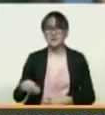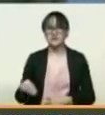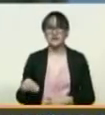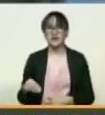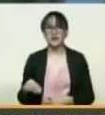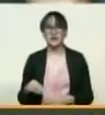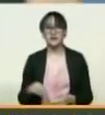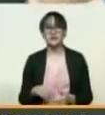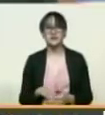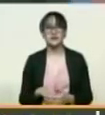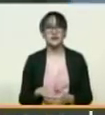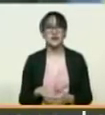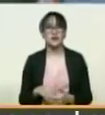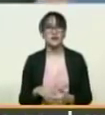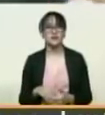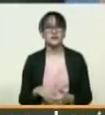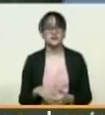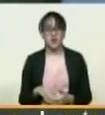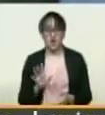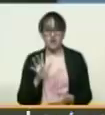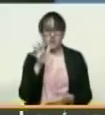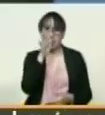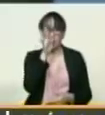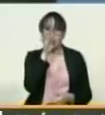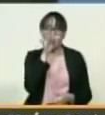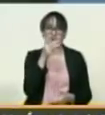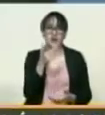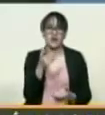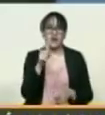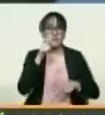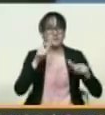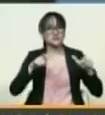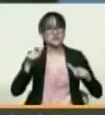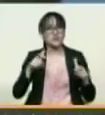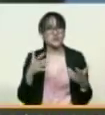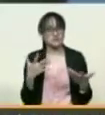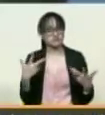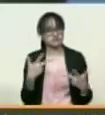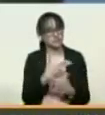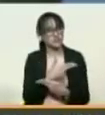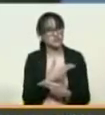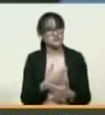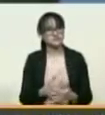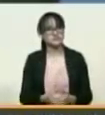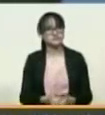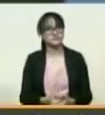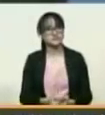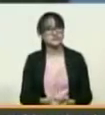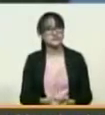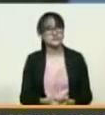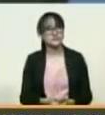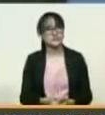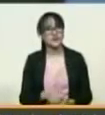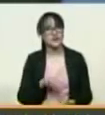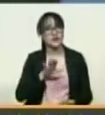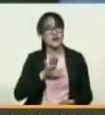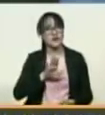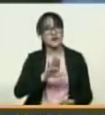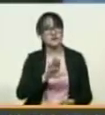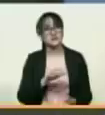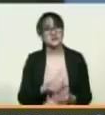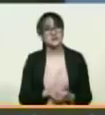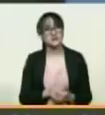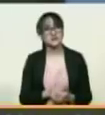que son republicanos y se burlan de los demócratas habría en este país? No, bueno, son las cosas de